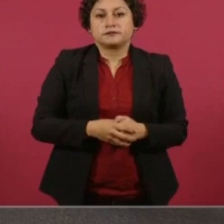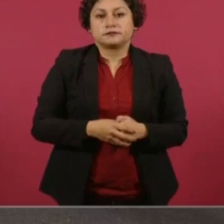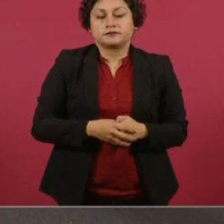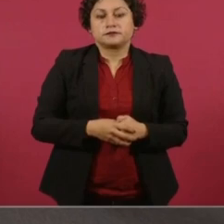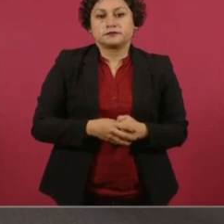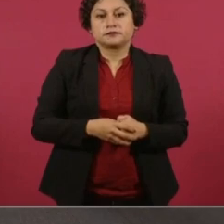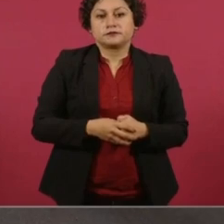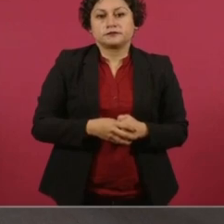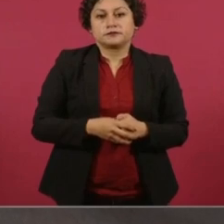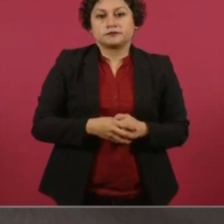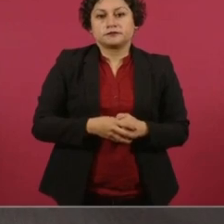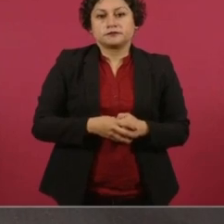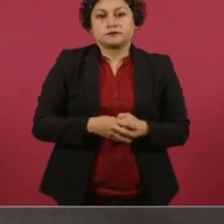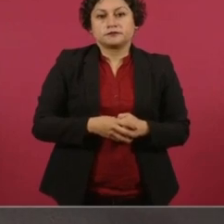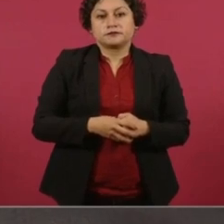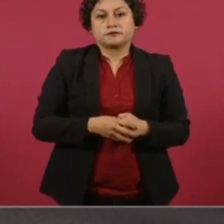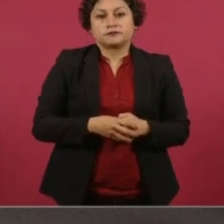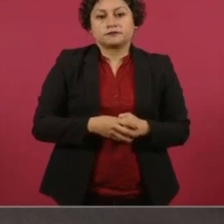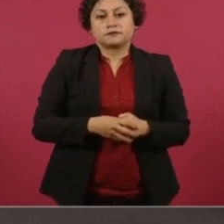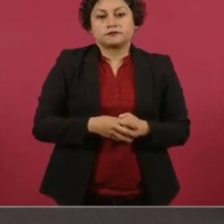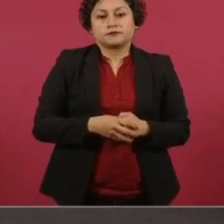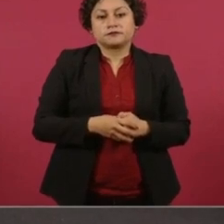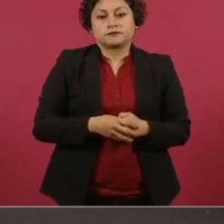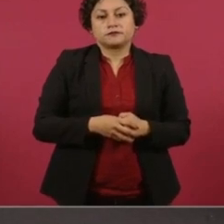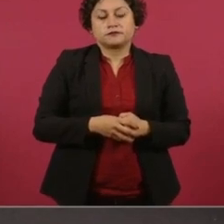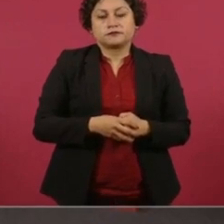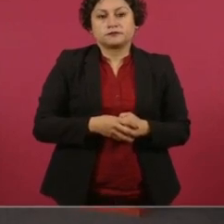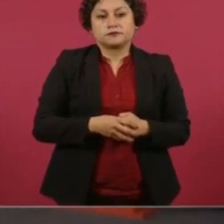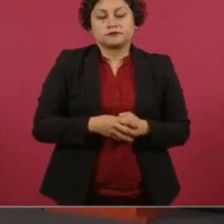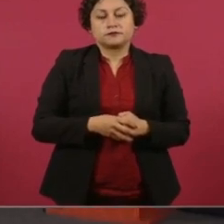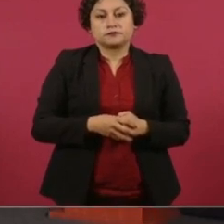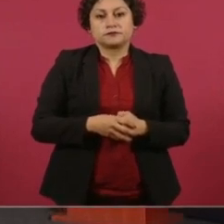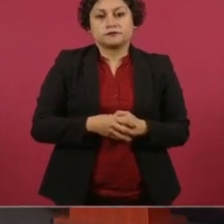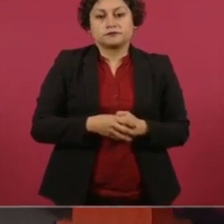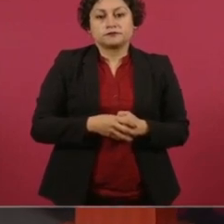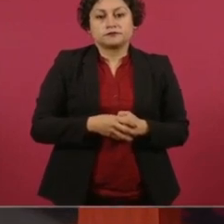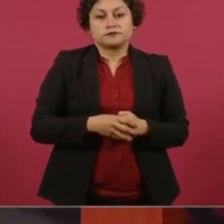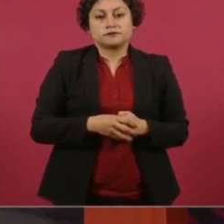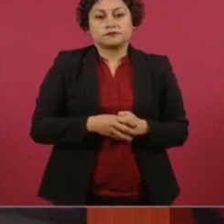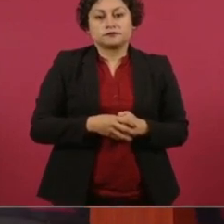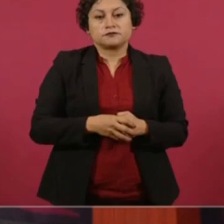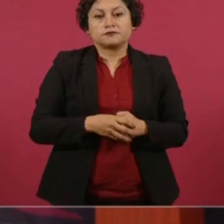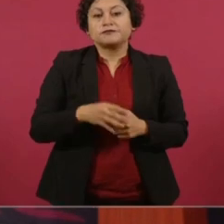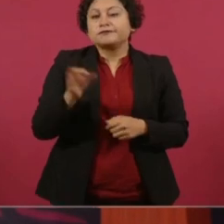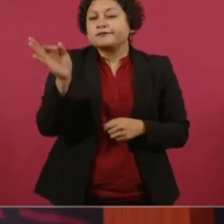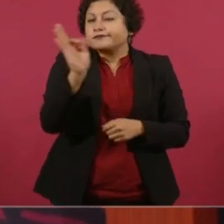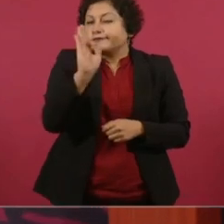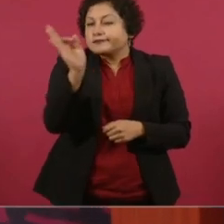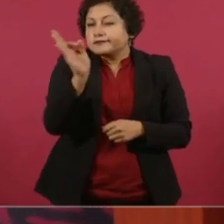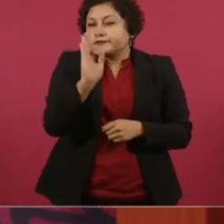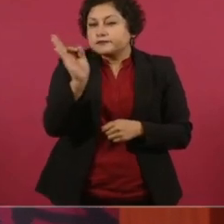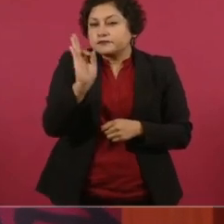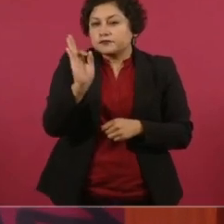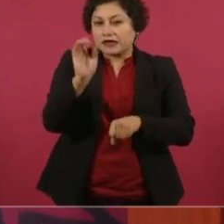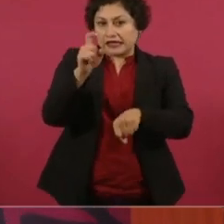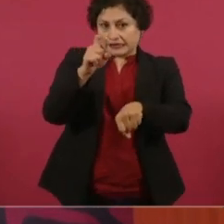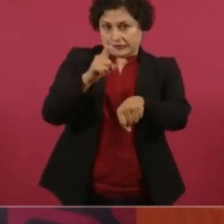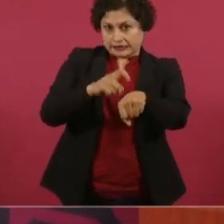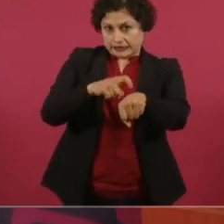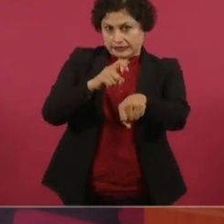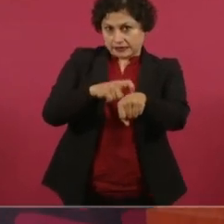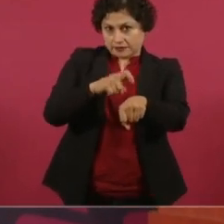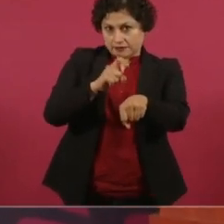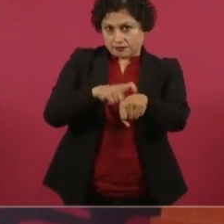de poder, porque se concluye el término a las 12 de la